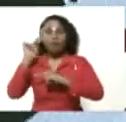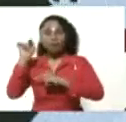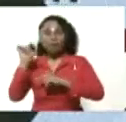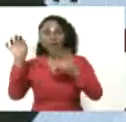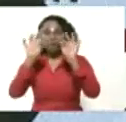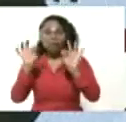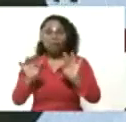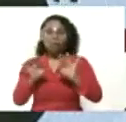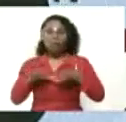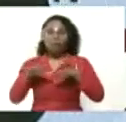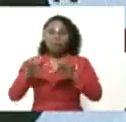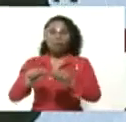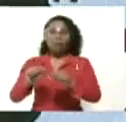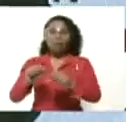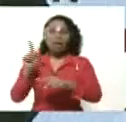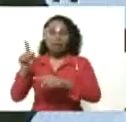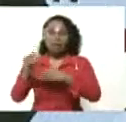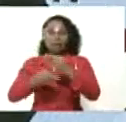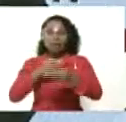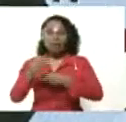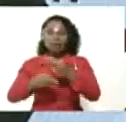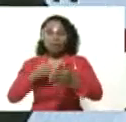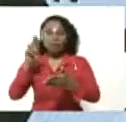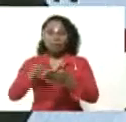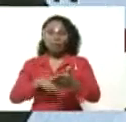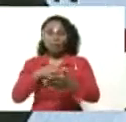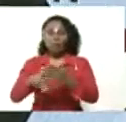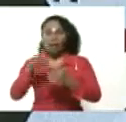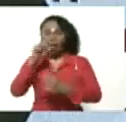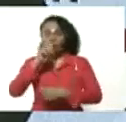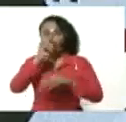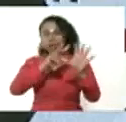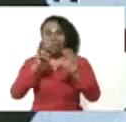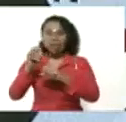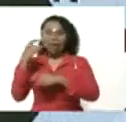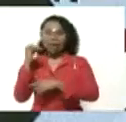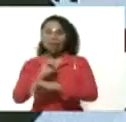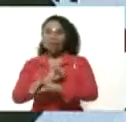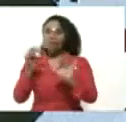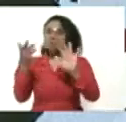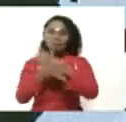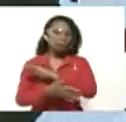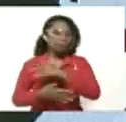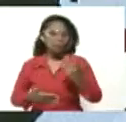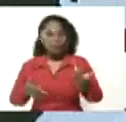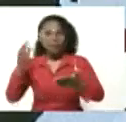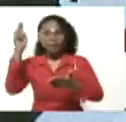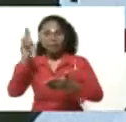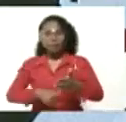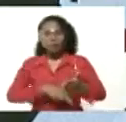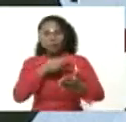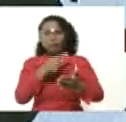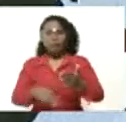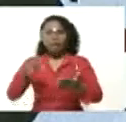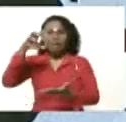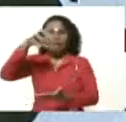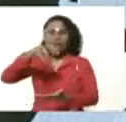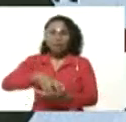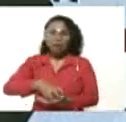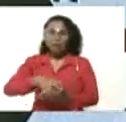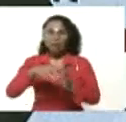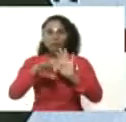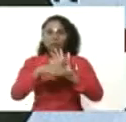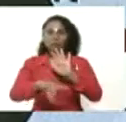del modelo capitalista a partir de los años 70, tiene como fin acabar con el Estado de